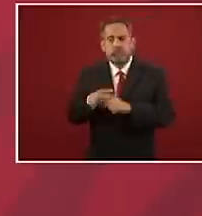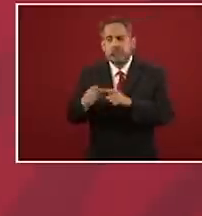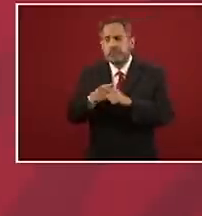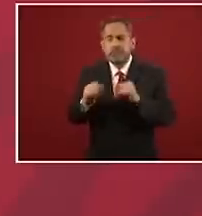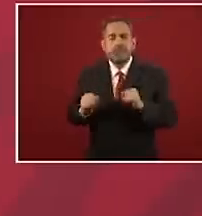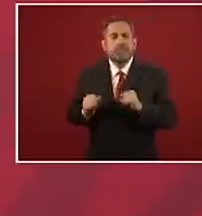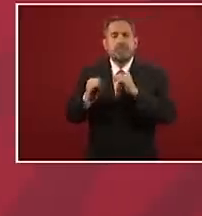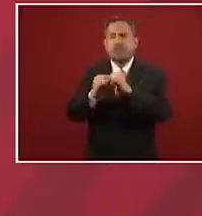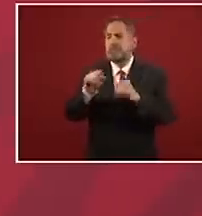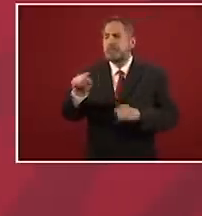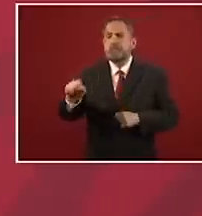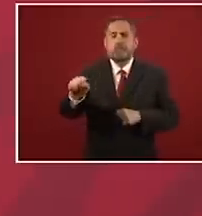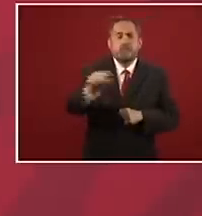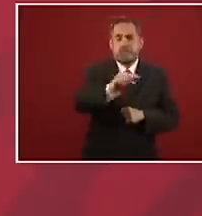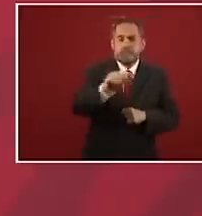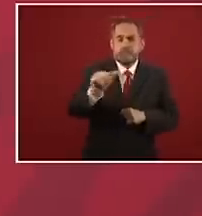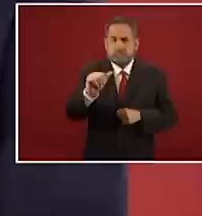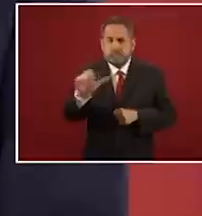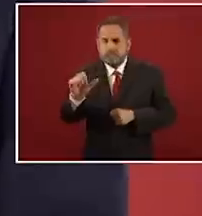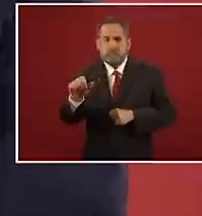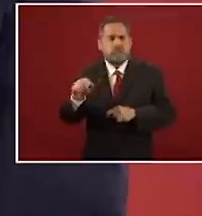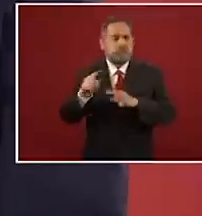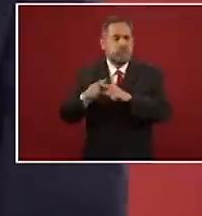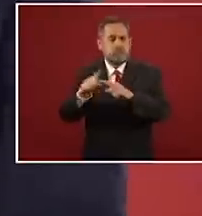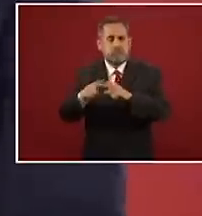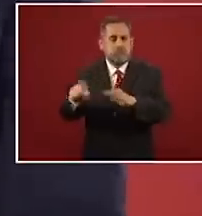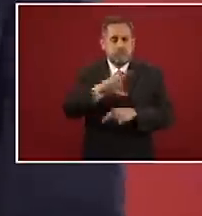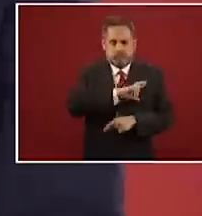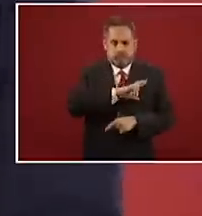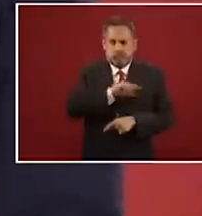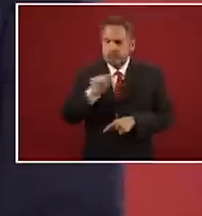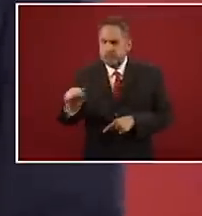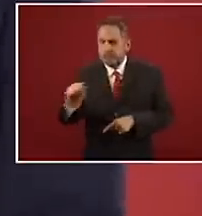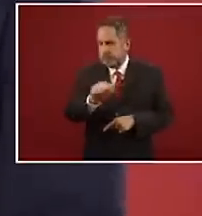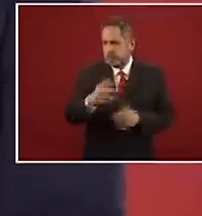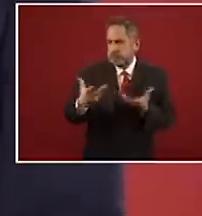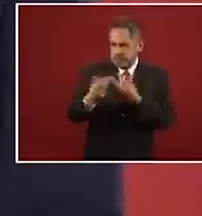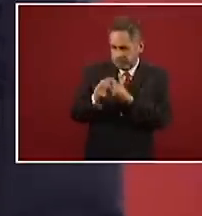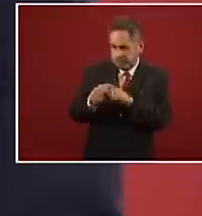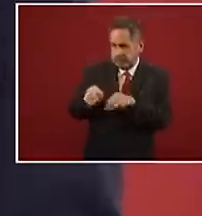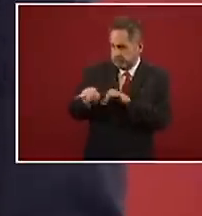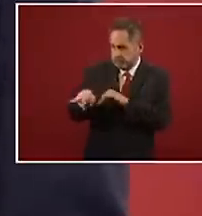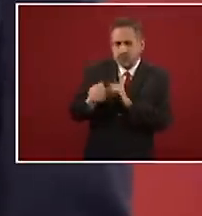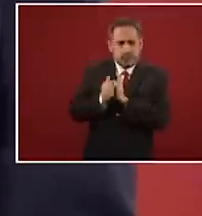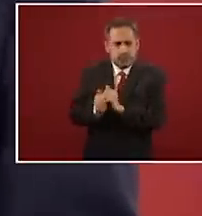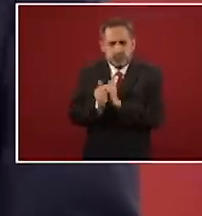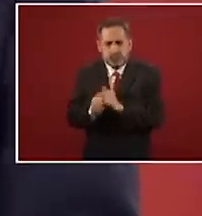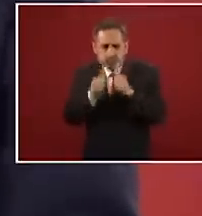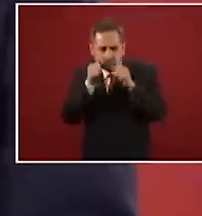instituciones sociales privadas estamos trabajando